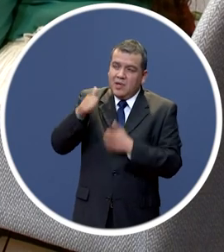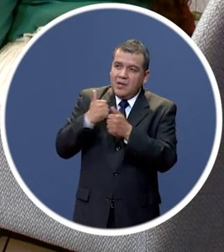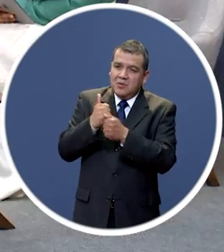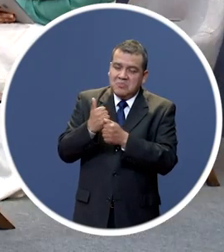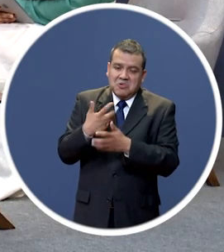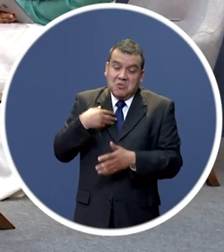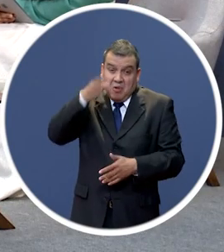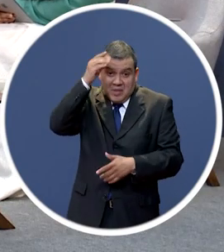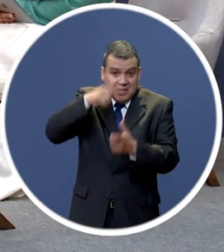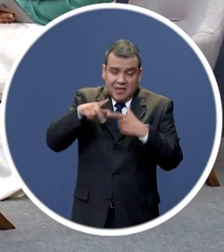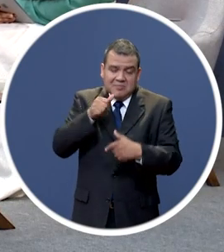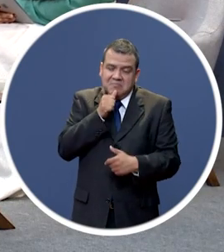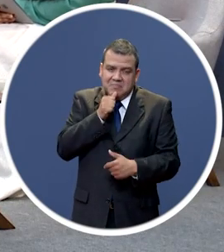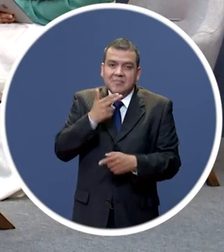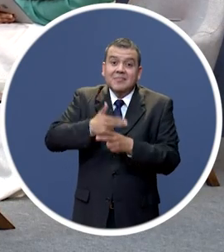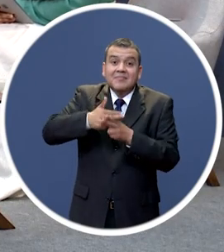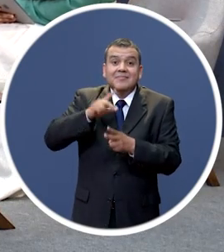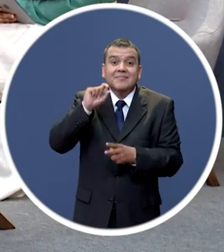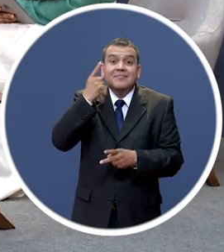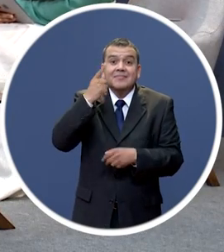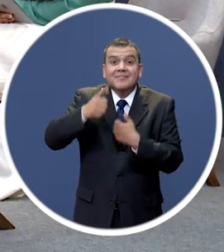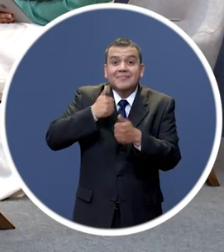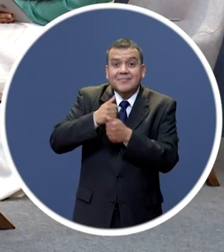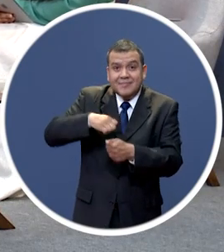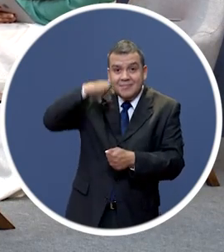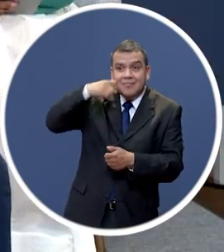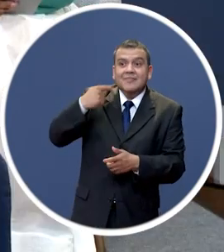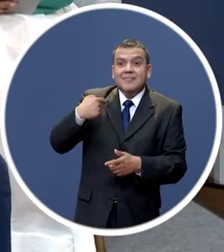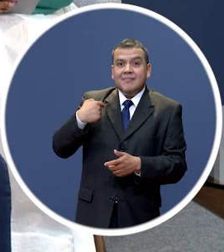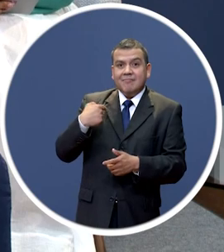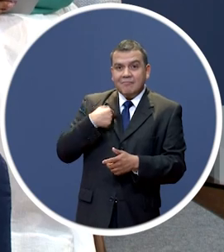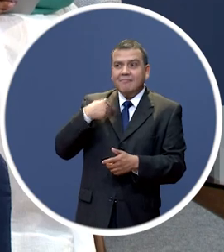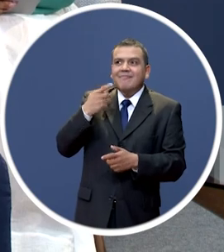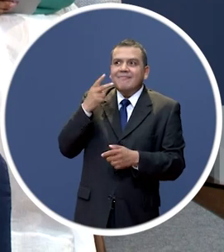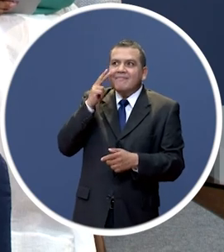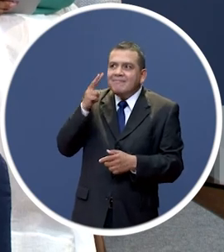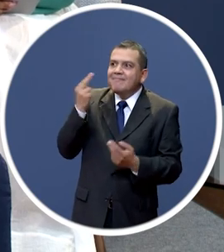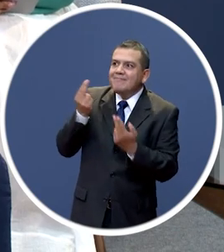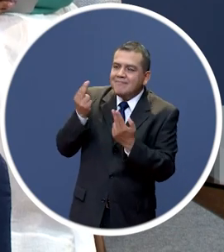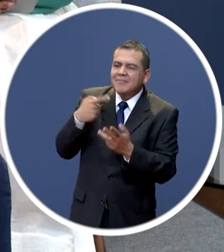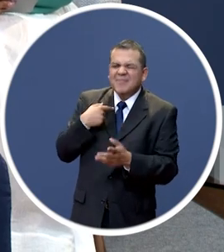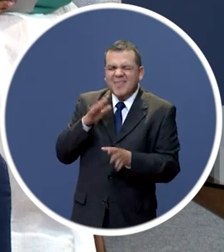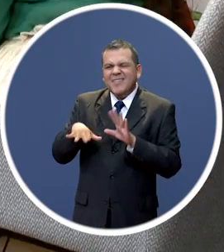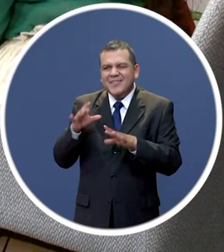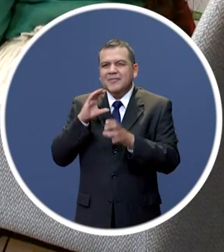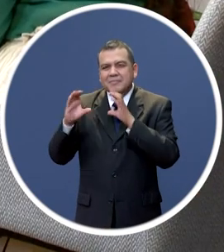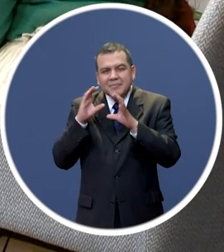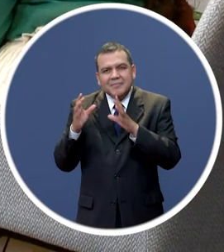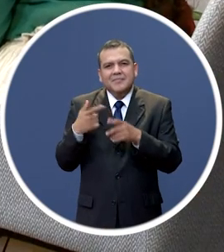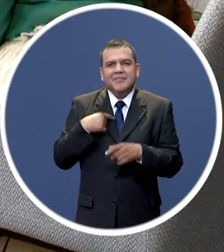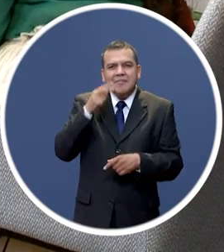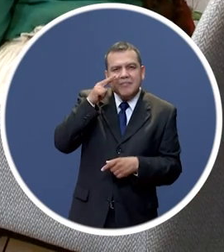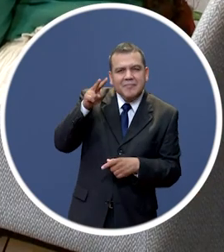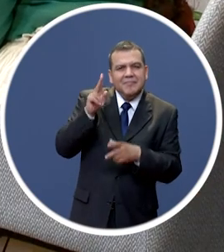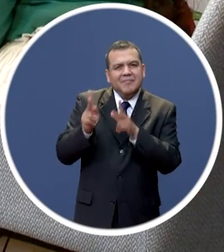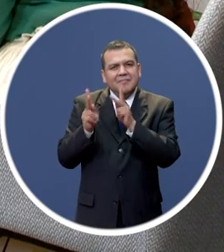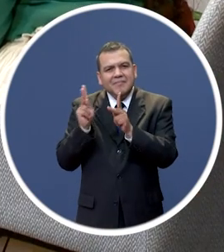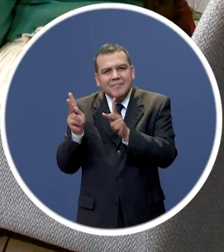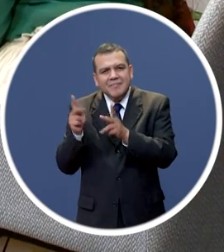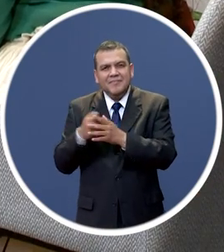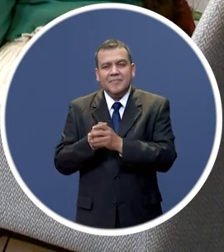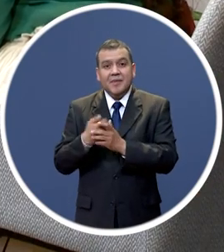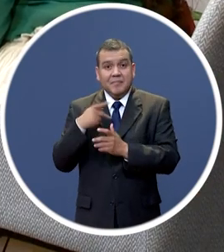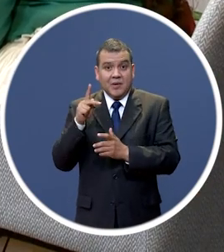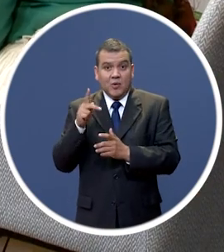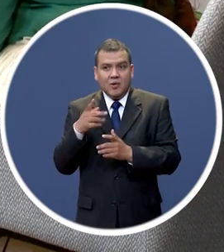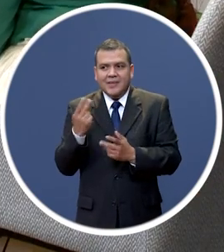los 21, que fue cuando yo vi la necesidad. Ok. Yo me comunicaba eventualmente con ellos, los veía platicar y todo,